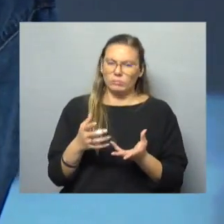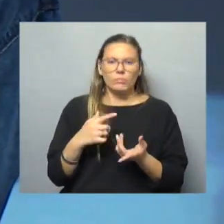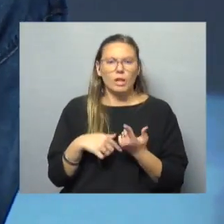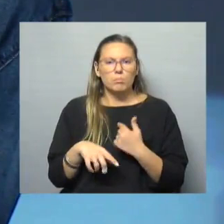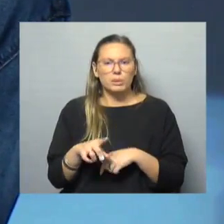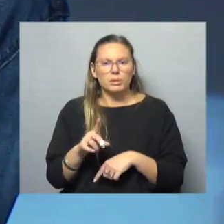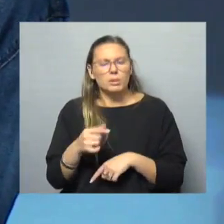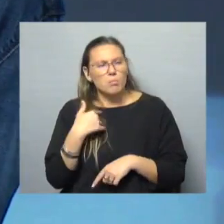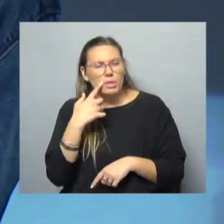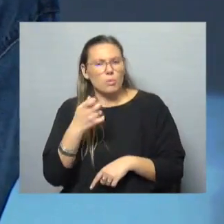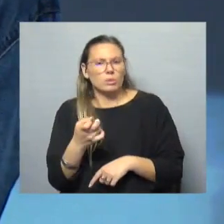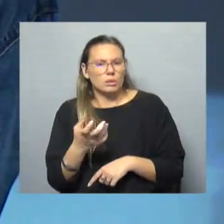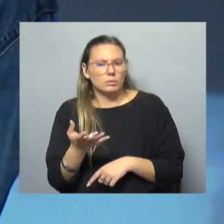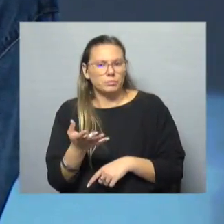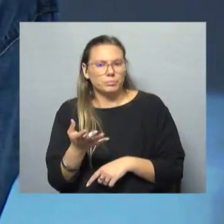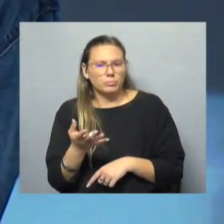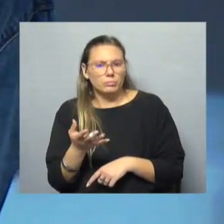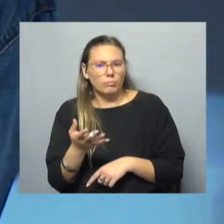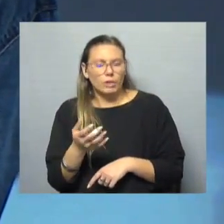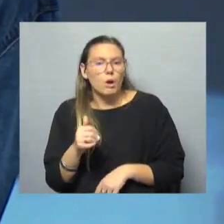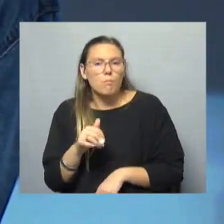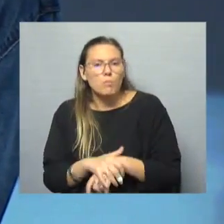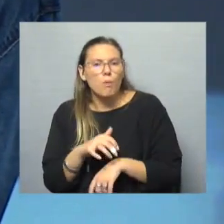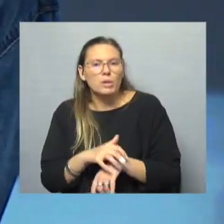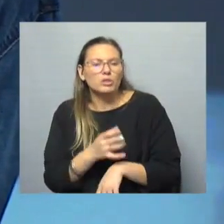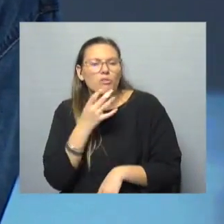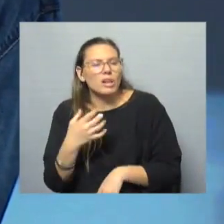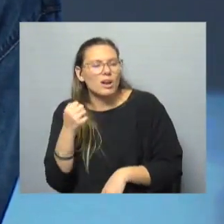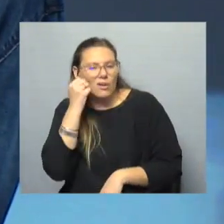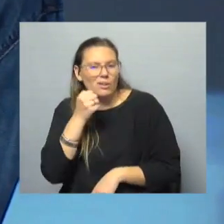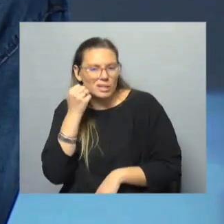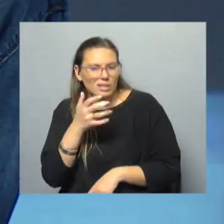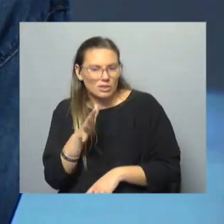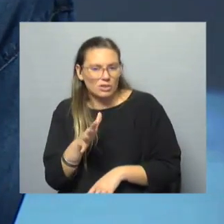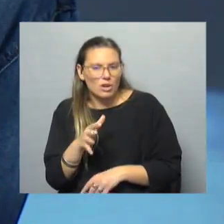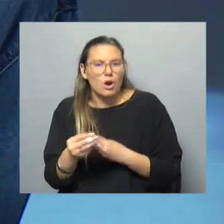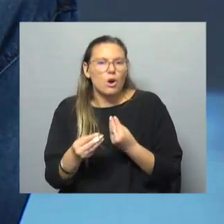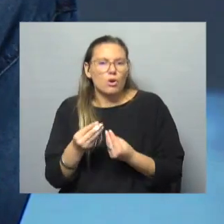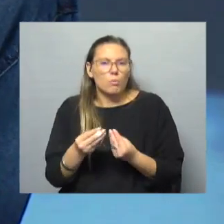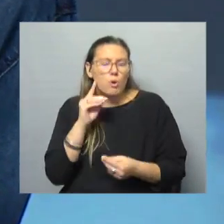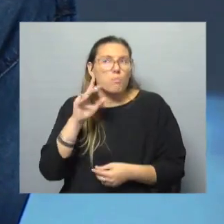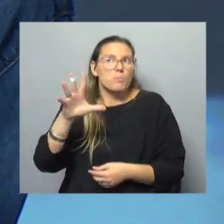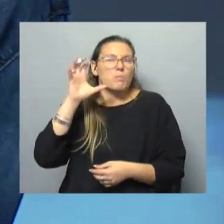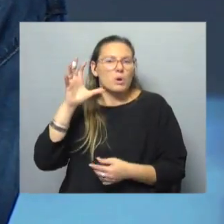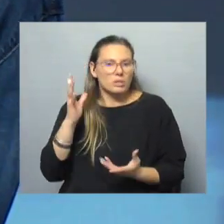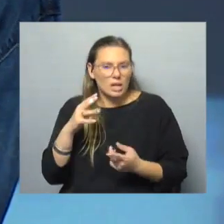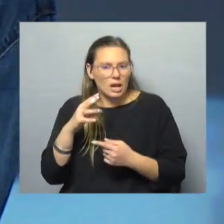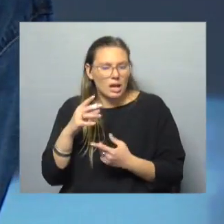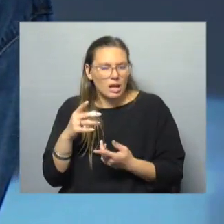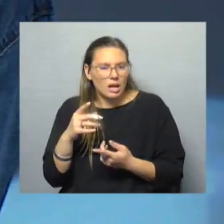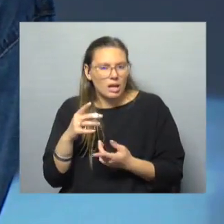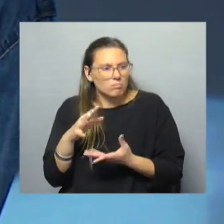Y claro, ahí me di cuenta. El momento era en blanco y negro. O sea, cómo opera la memoria, el recuerdo de las cosas, ¿no?